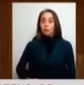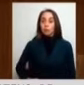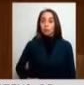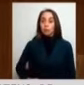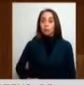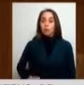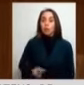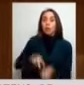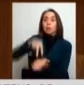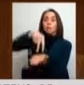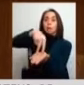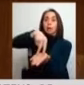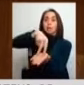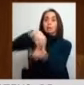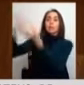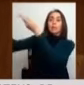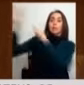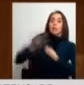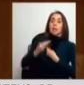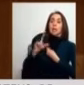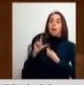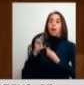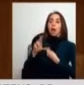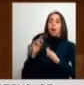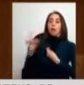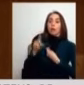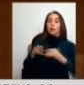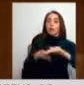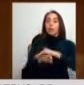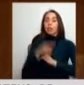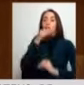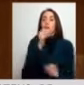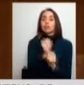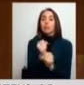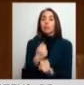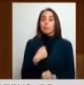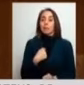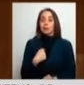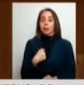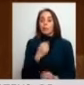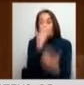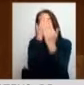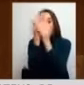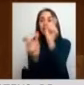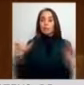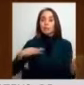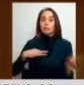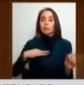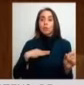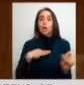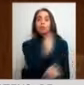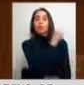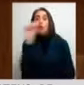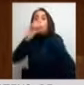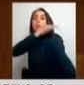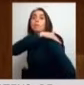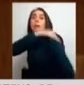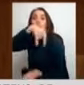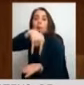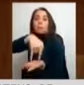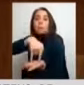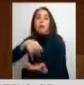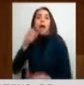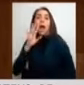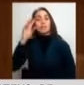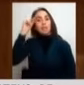desde el legado del aura rodríguez cuando entró diciendo que su labor sería de cara al pueblo y de espaldas al parlamento y así las ideas del